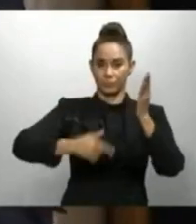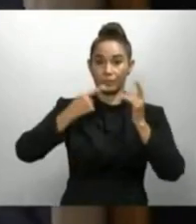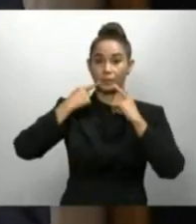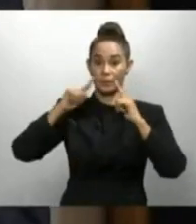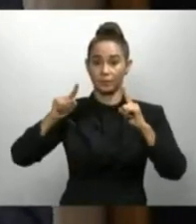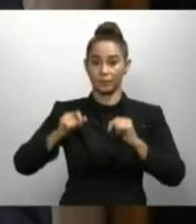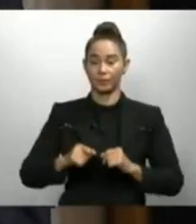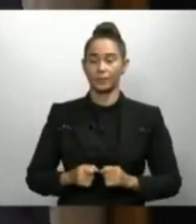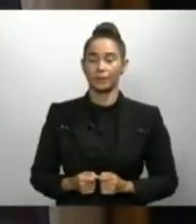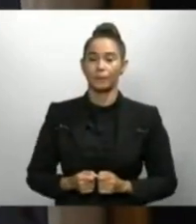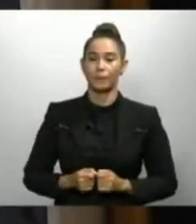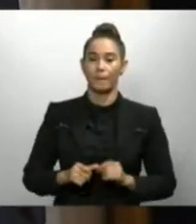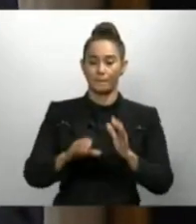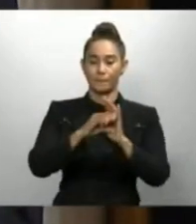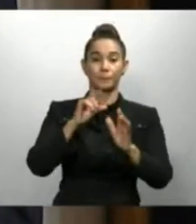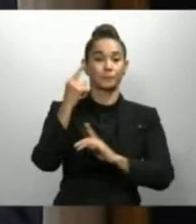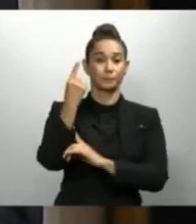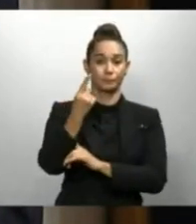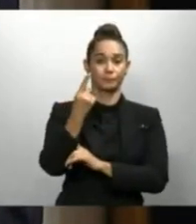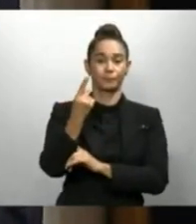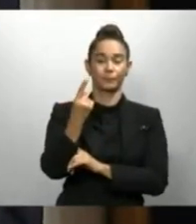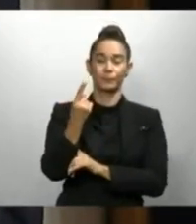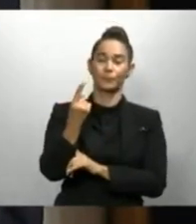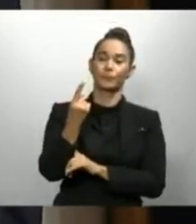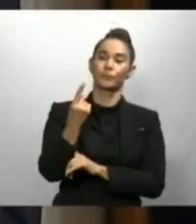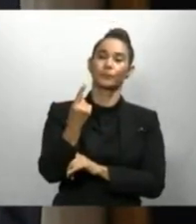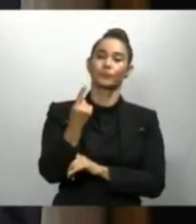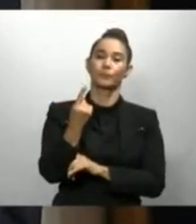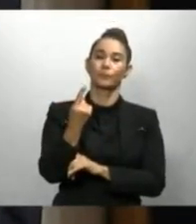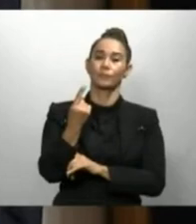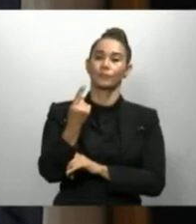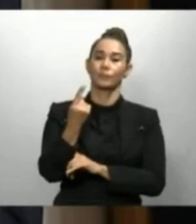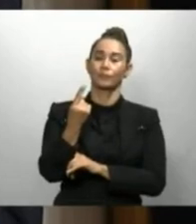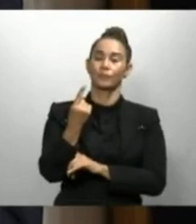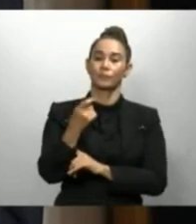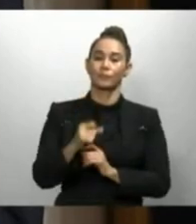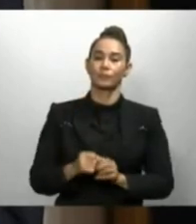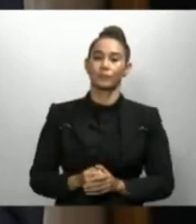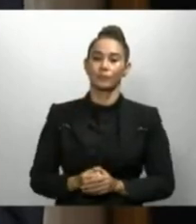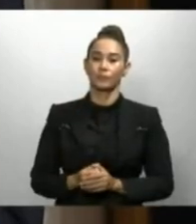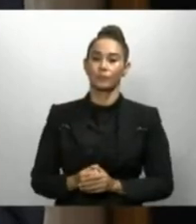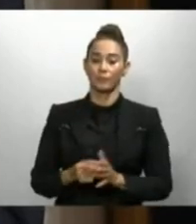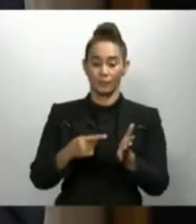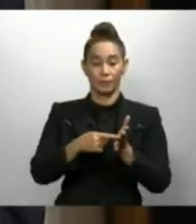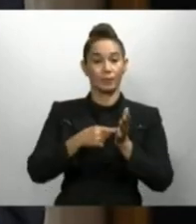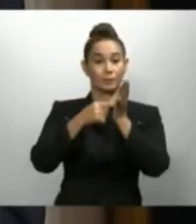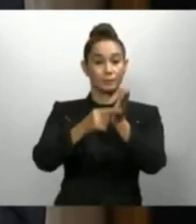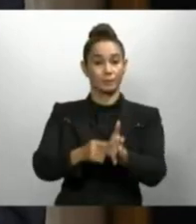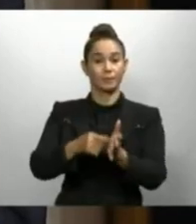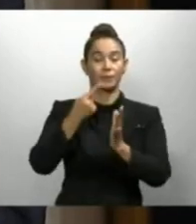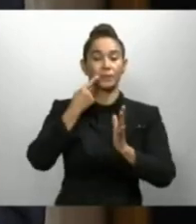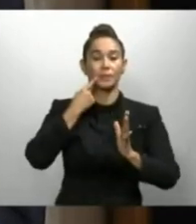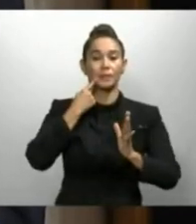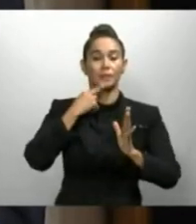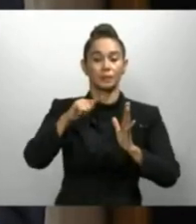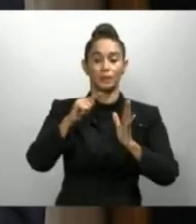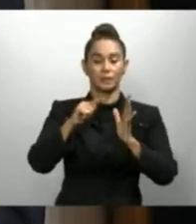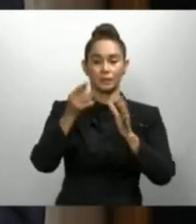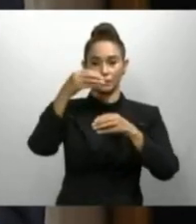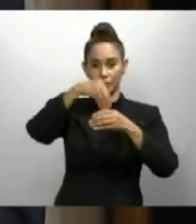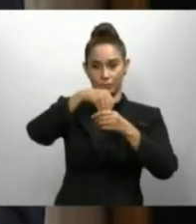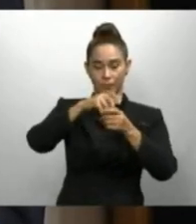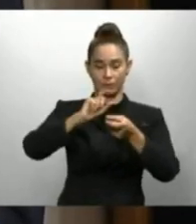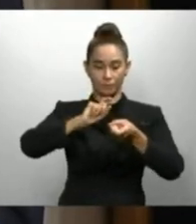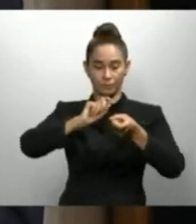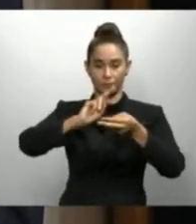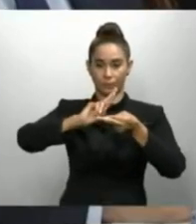decreto. Artículo 1. El objeto del presente decreto es modificar el